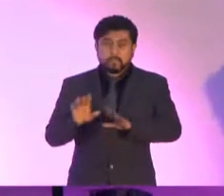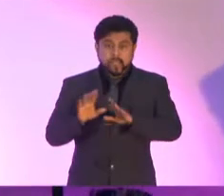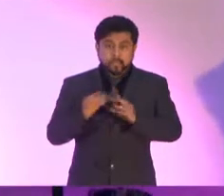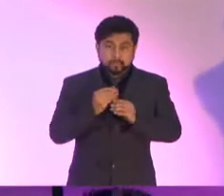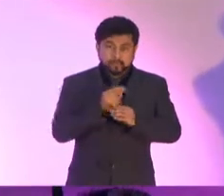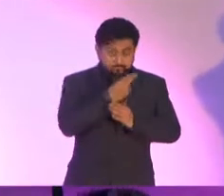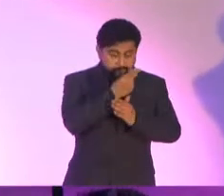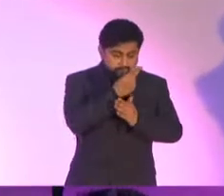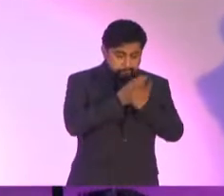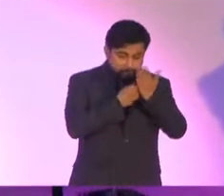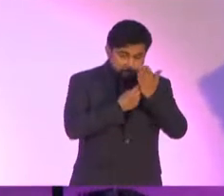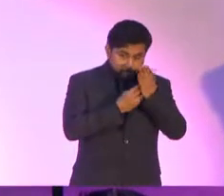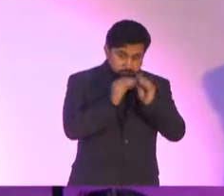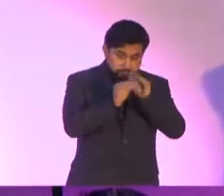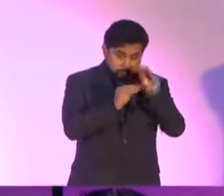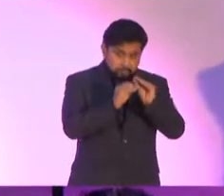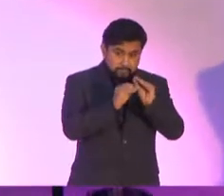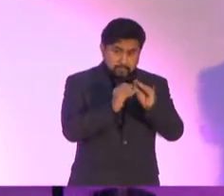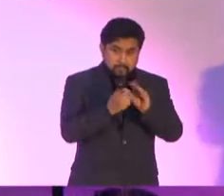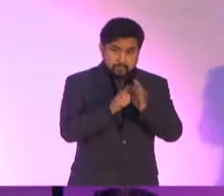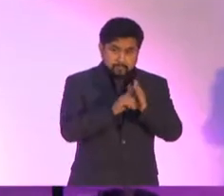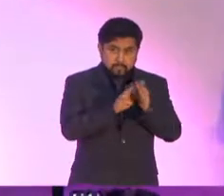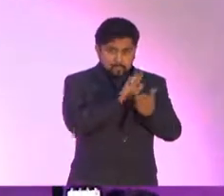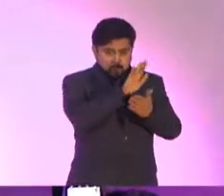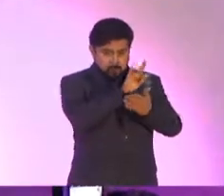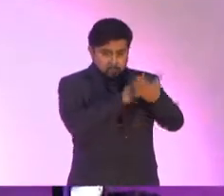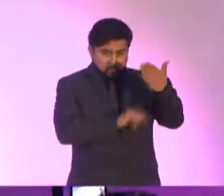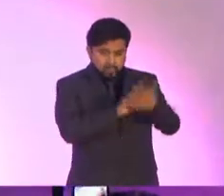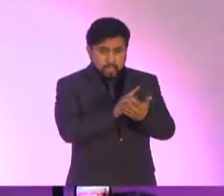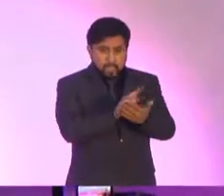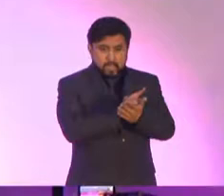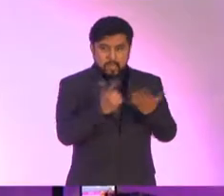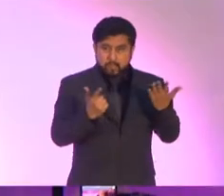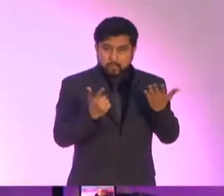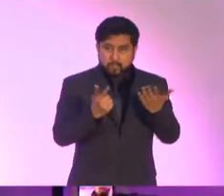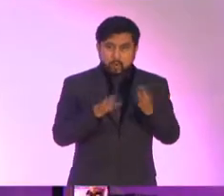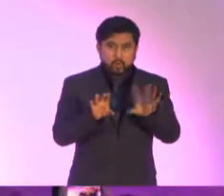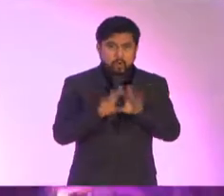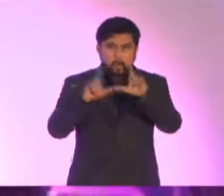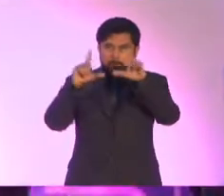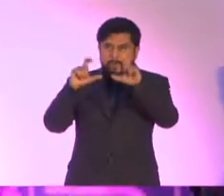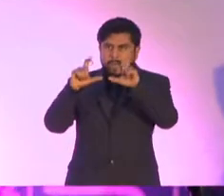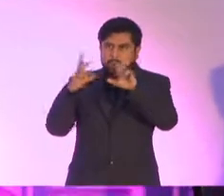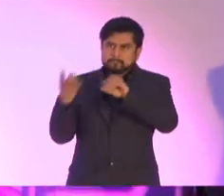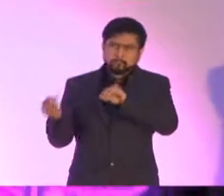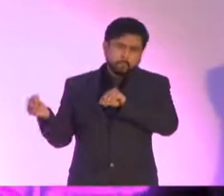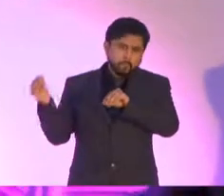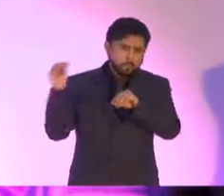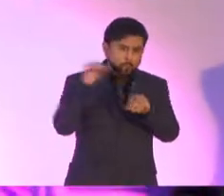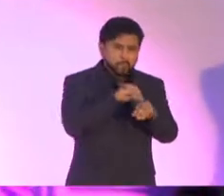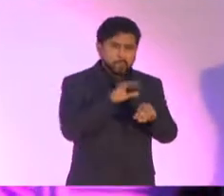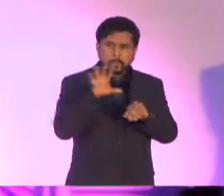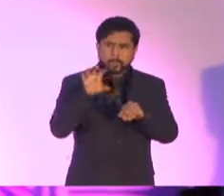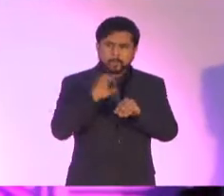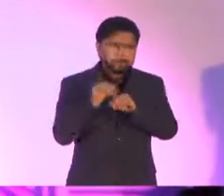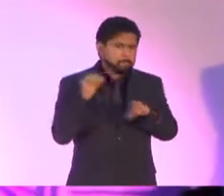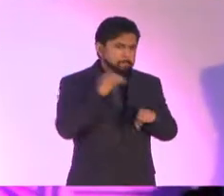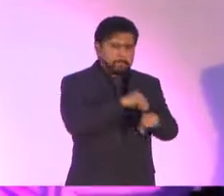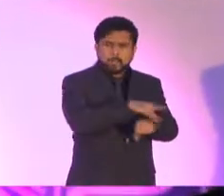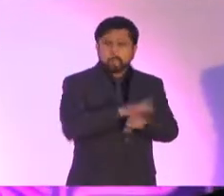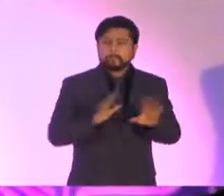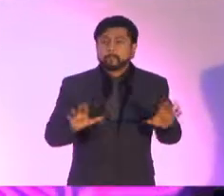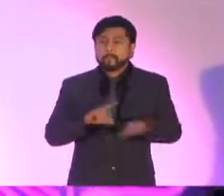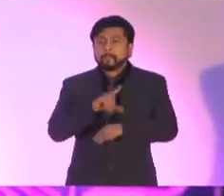portada del libro en un solo disparo fotográfico, pues hizo todo el armado de interiores,